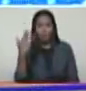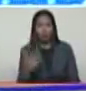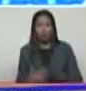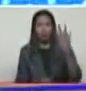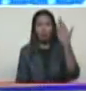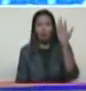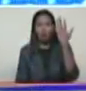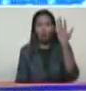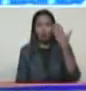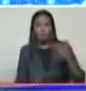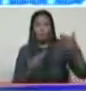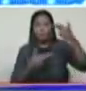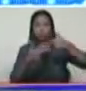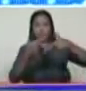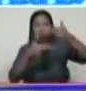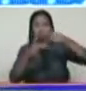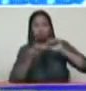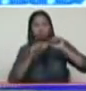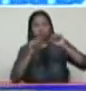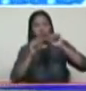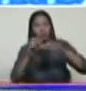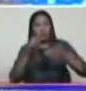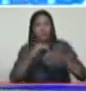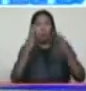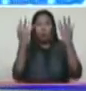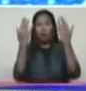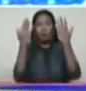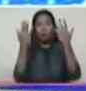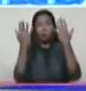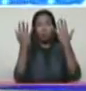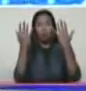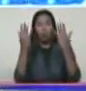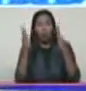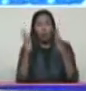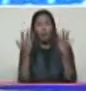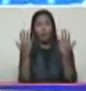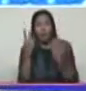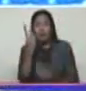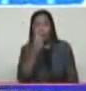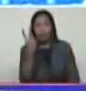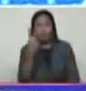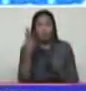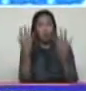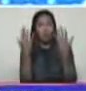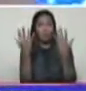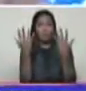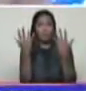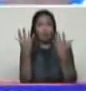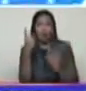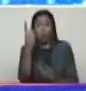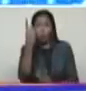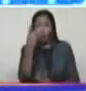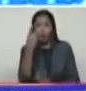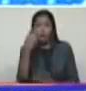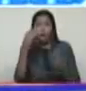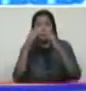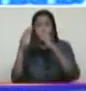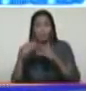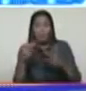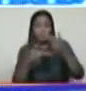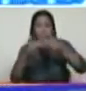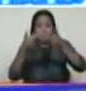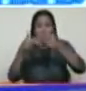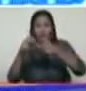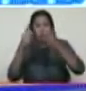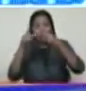otra construimos, avanzamos, con las dos manos, con las dos manos, con una construimos vivienda. Y